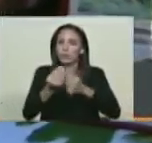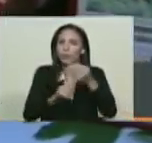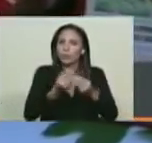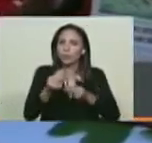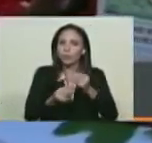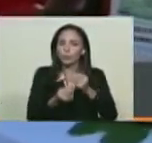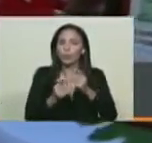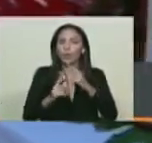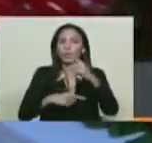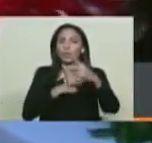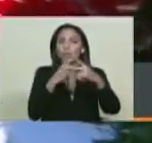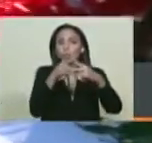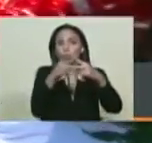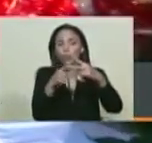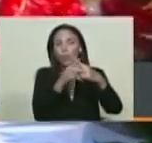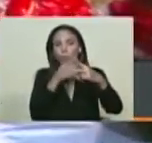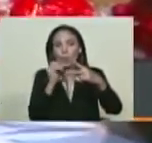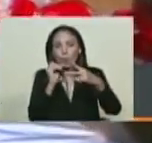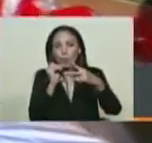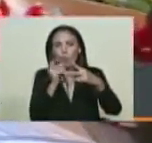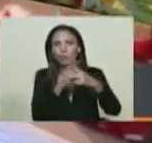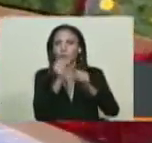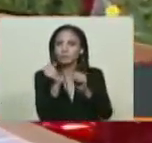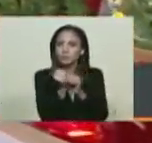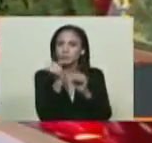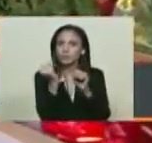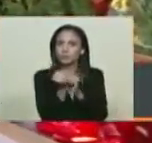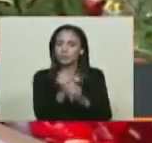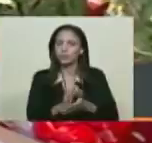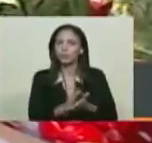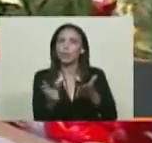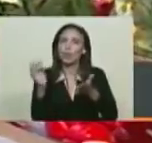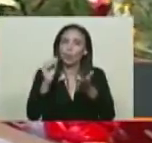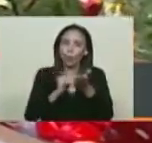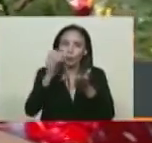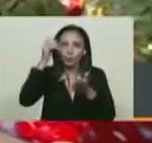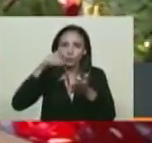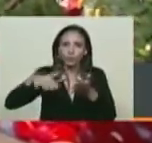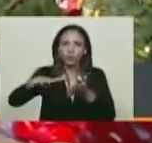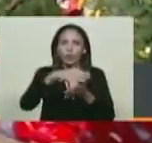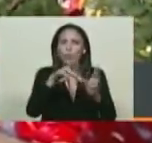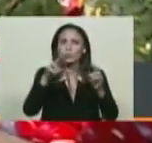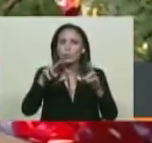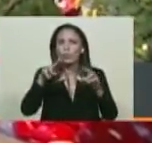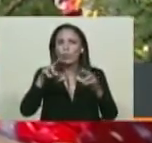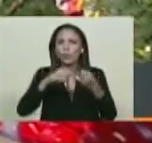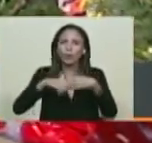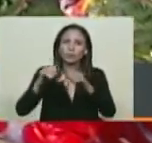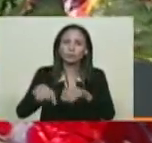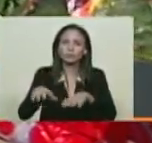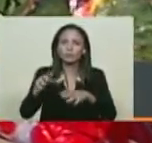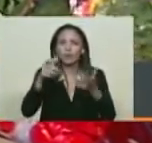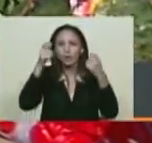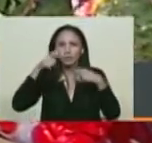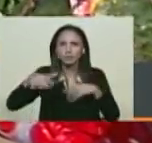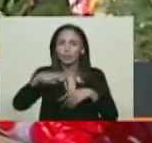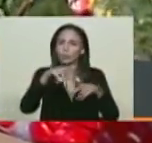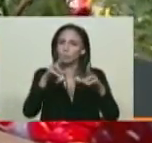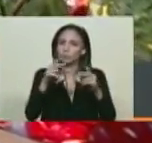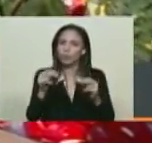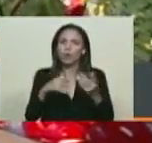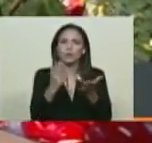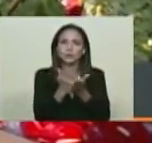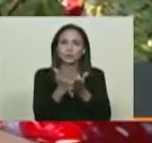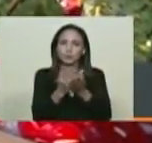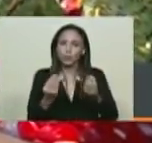darle la palabra a dos jóvenes, presidente, que han vuelto al campo, que nunca se han ido del campo, que vienen con sus padres produciendo. Pero